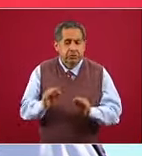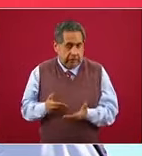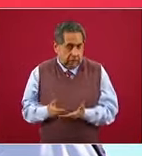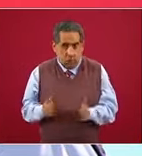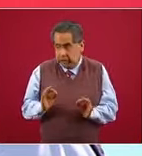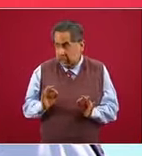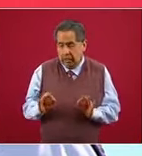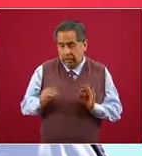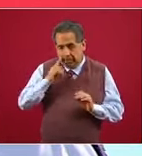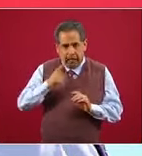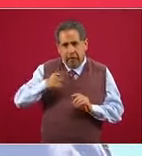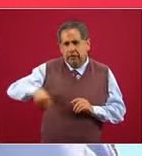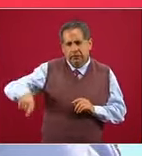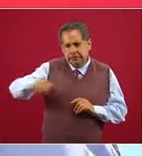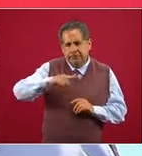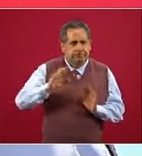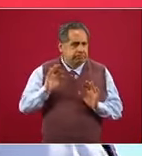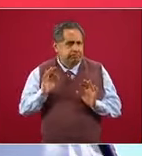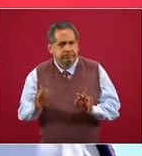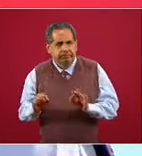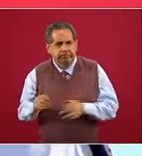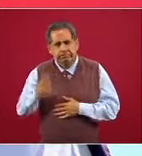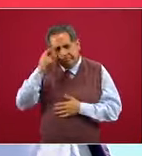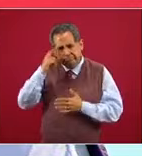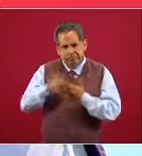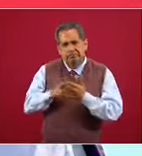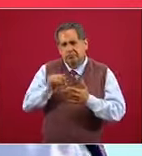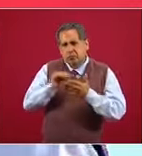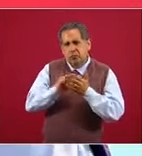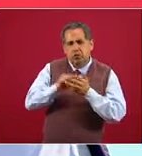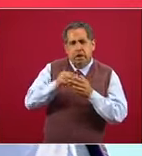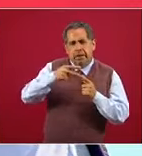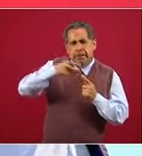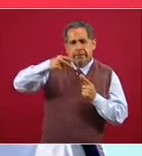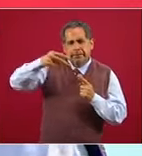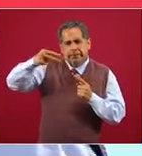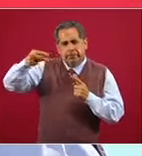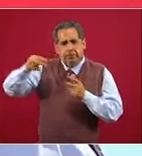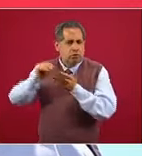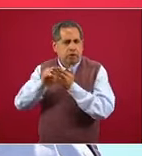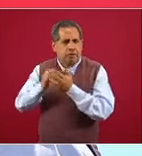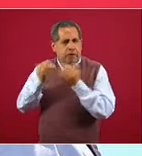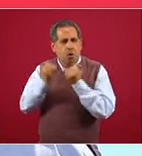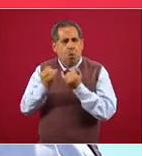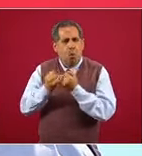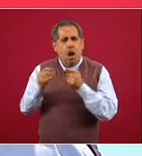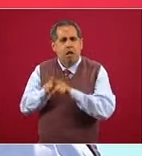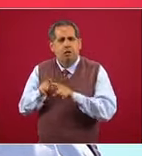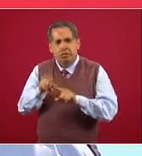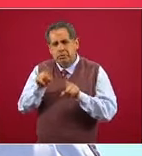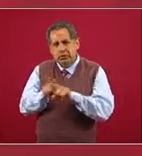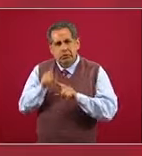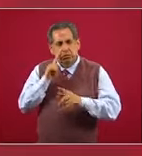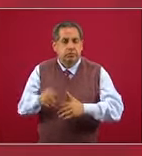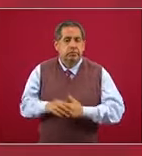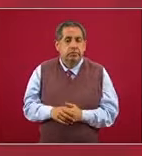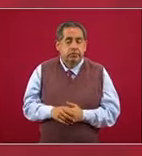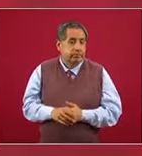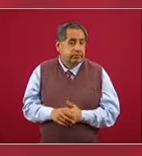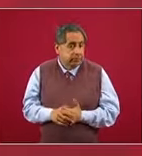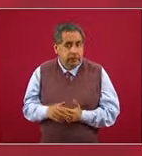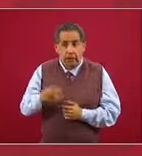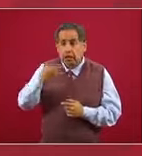el momento o para cada uno de los cortes. Por lo tanto, se espera que siga un poco este espejo que muy bien evidencia.